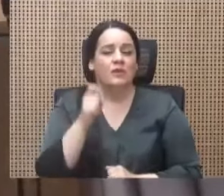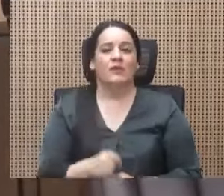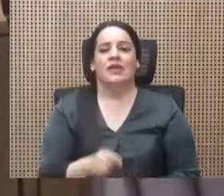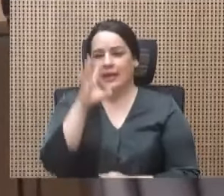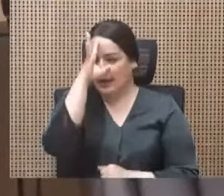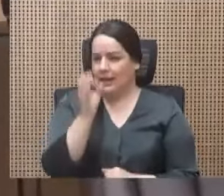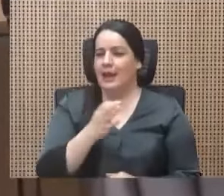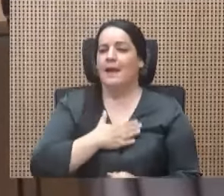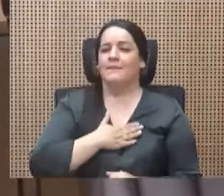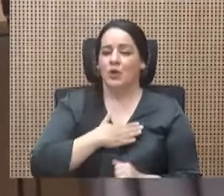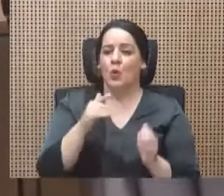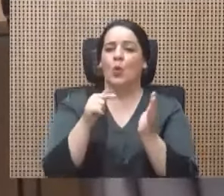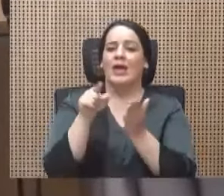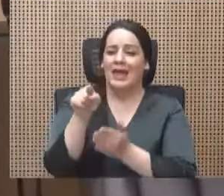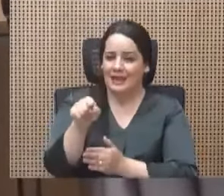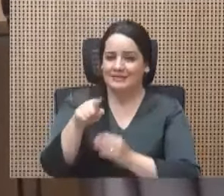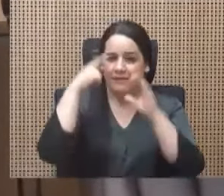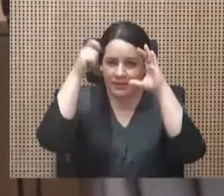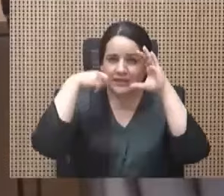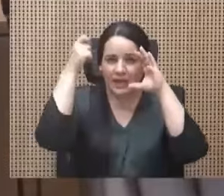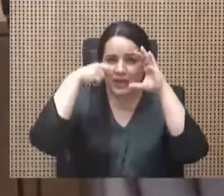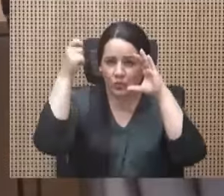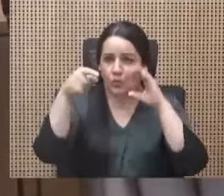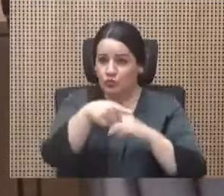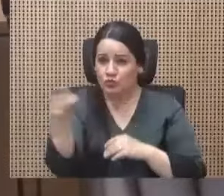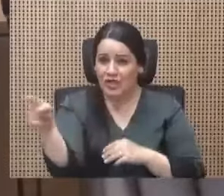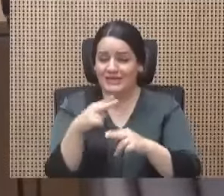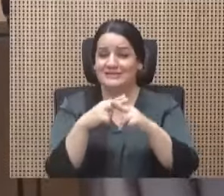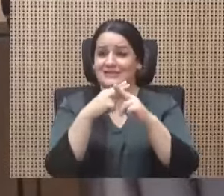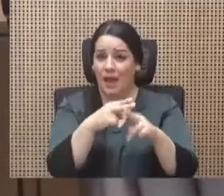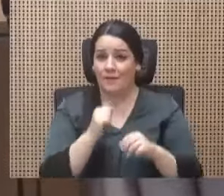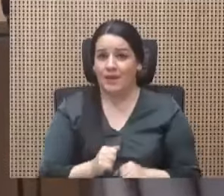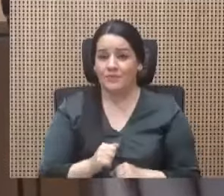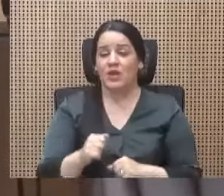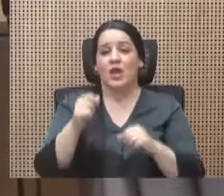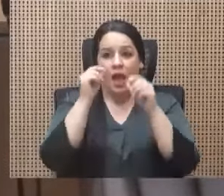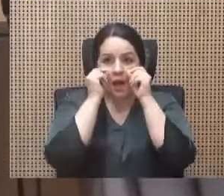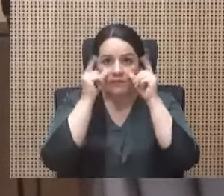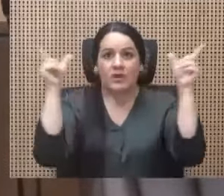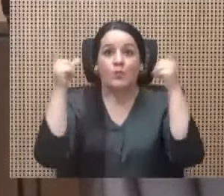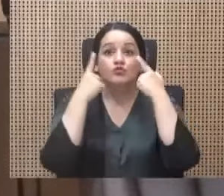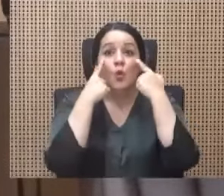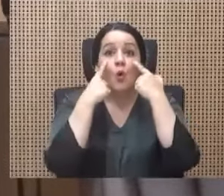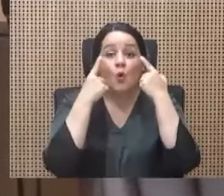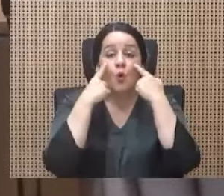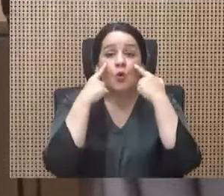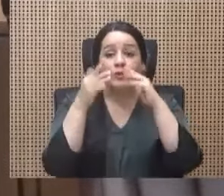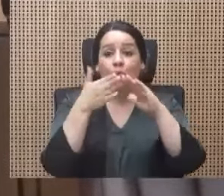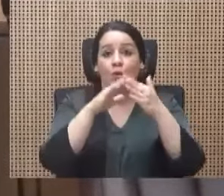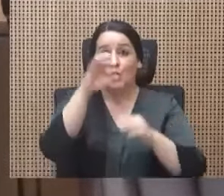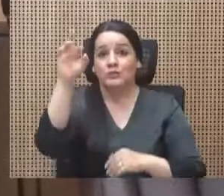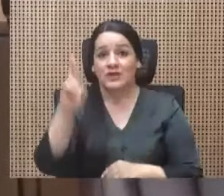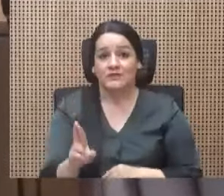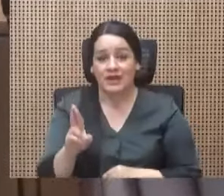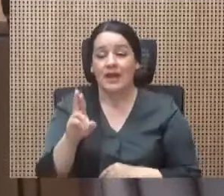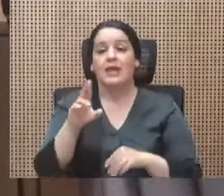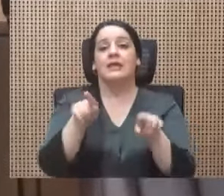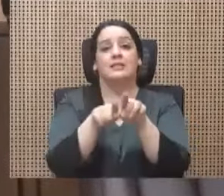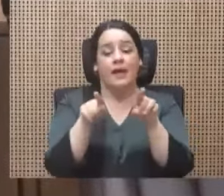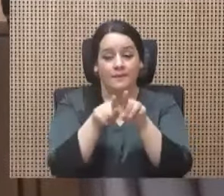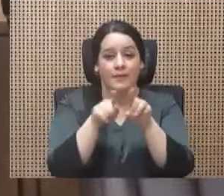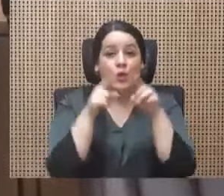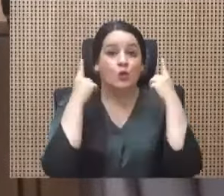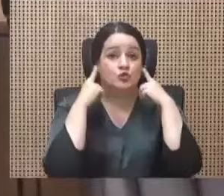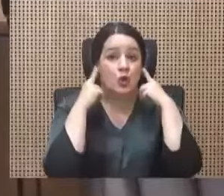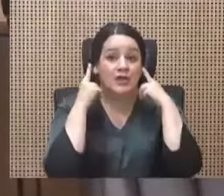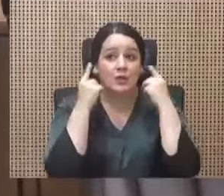ustedes llaman, le abrimos los ojos al pueblo de Costa Rica y le abrimos los oídos a muchos diputados de esta Asamblea Legislativa, que